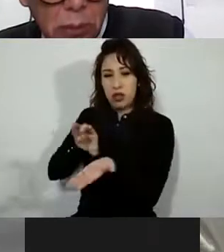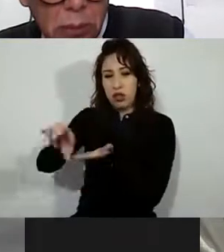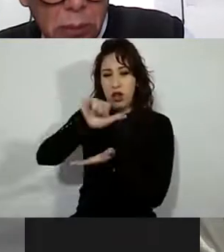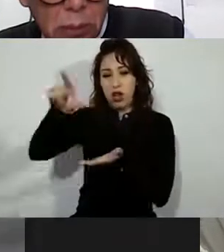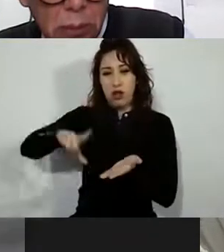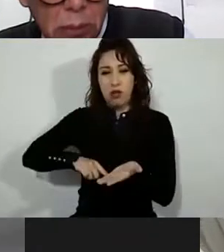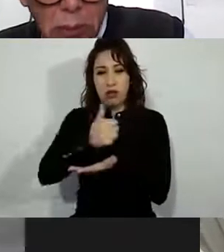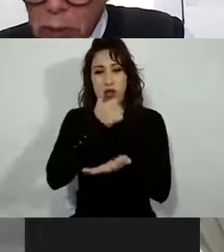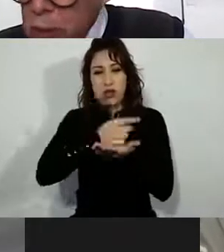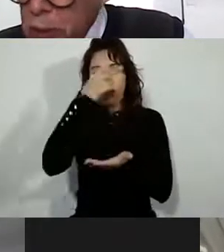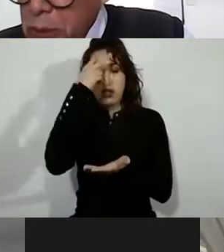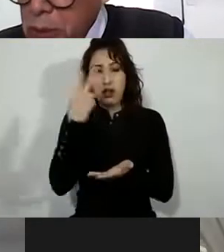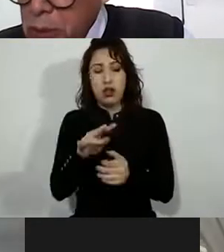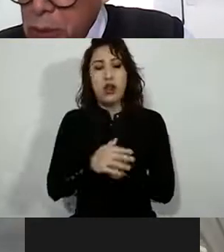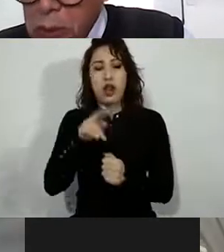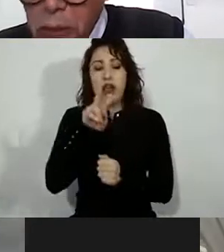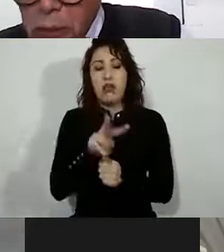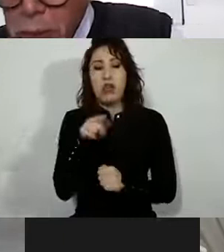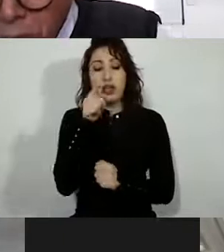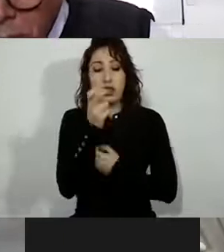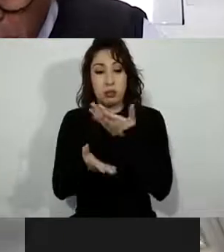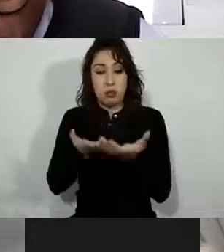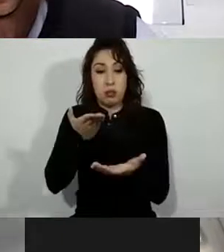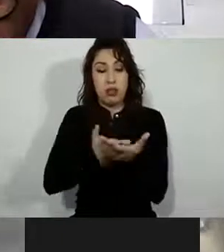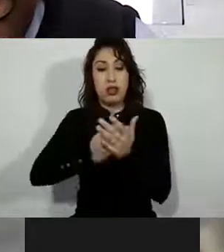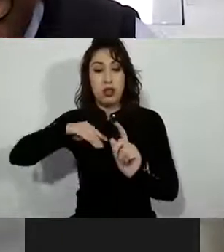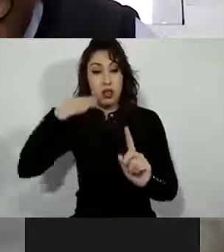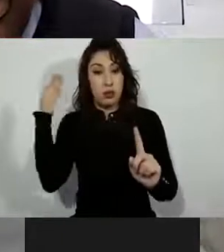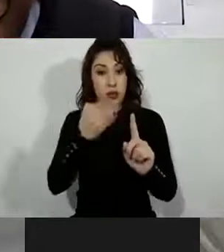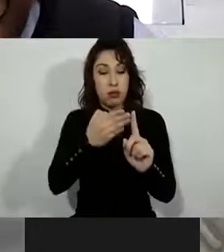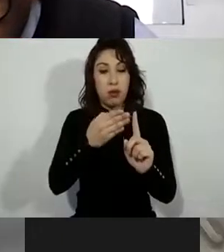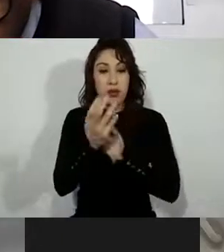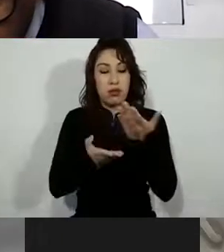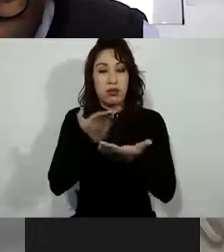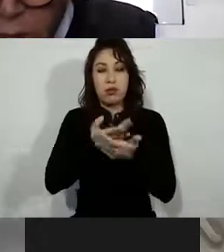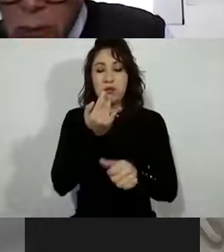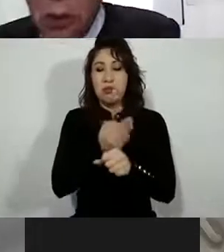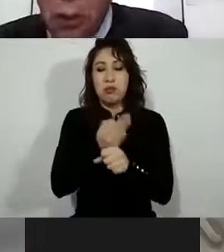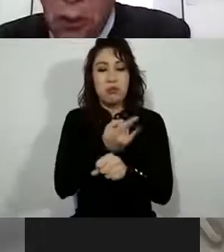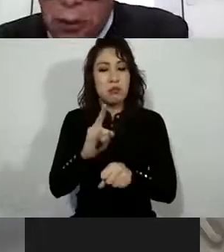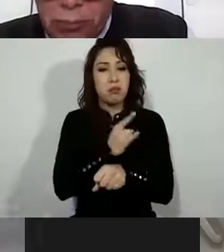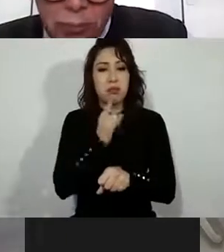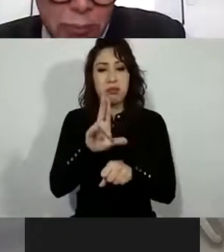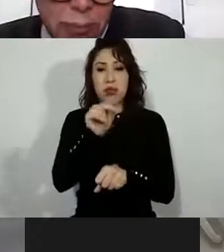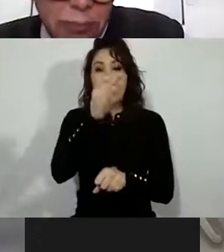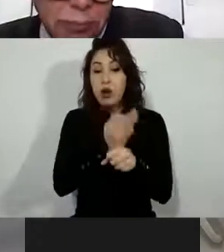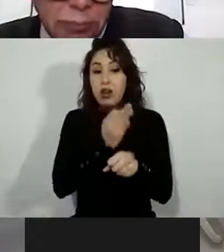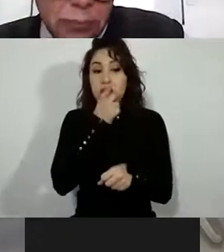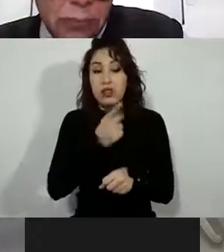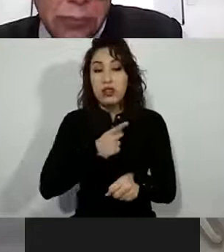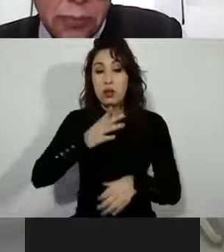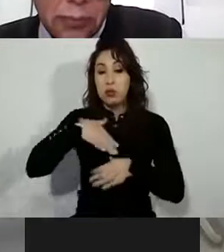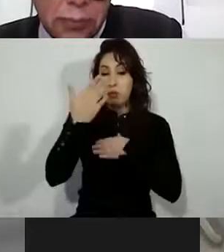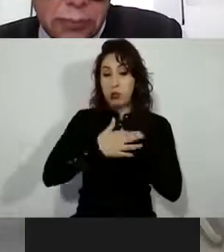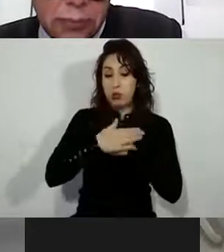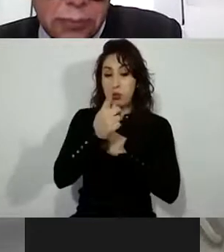en la propuesta, ya que existía un déficit de la meta inicial planteada, y ya no lo acaba de decir, que va a ser un poco complicado juntar la otra parte, pero